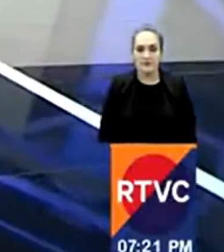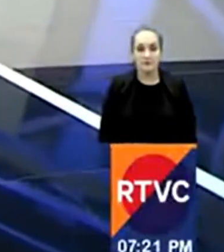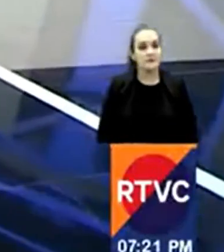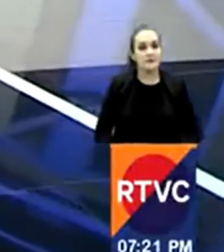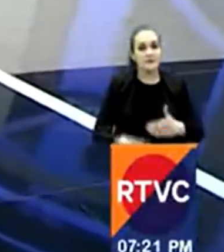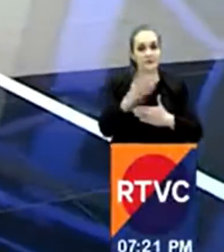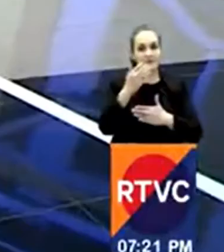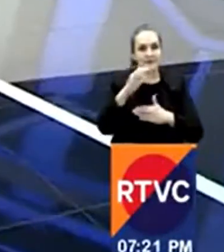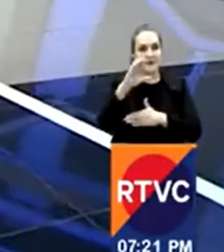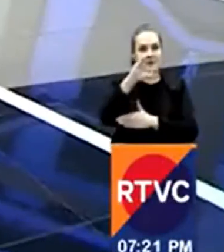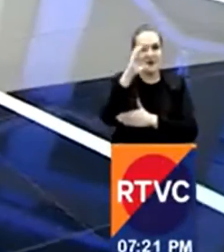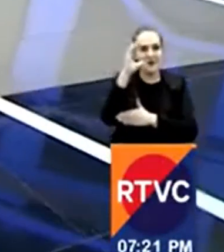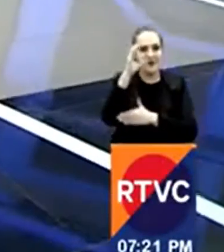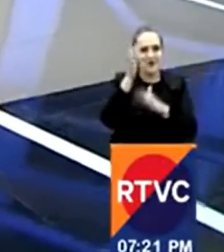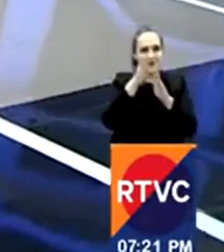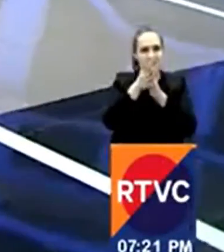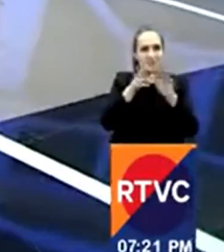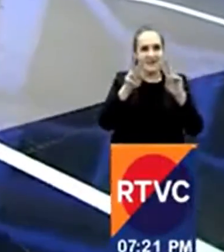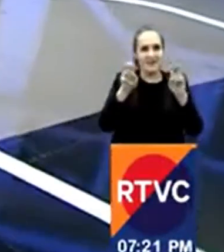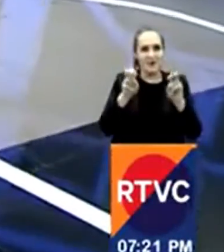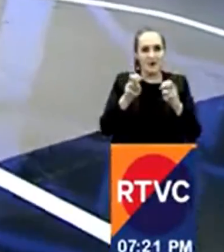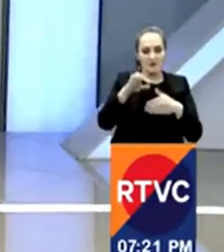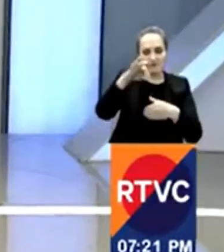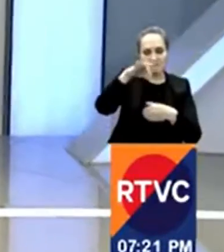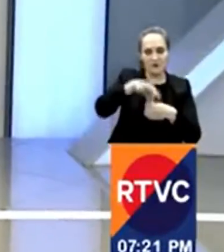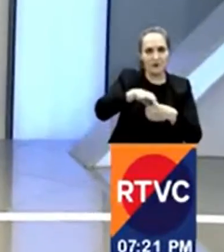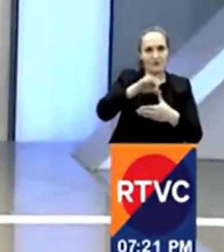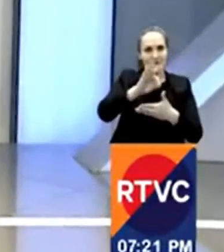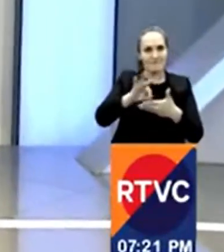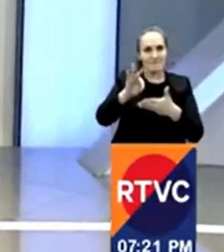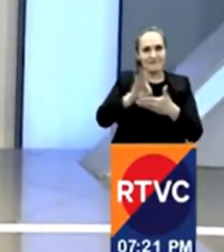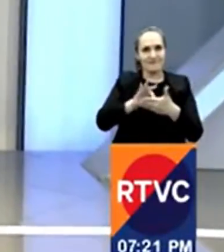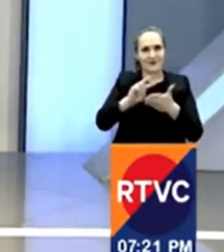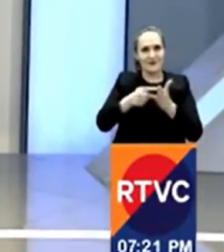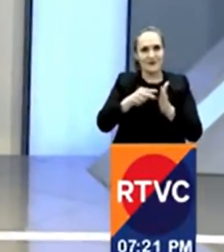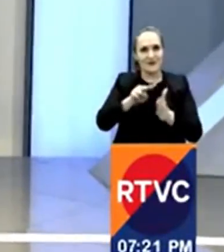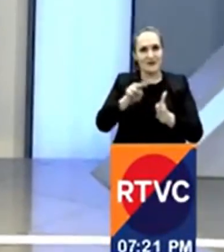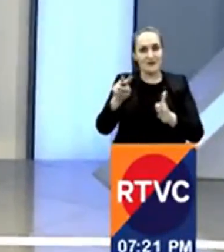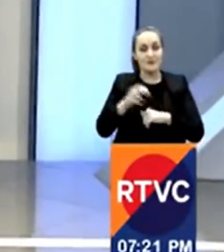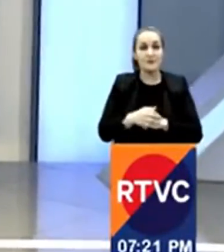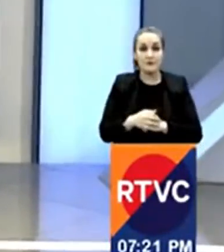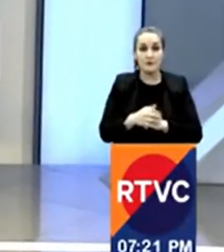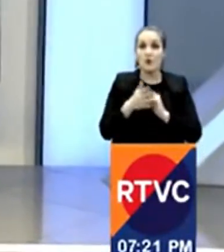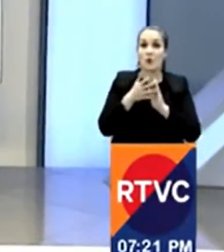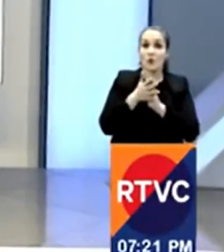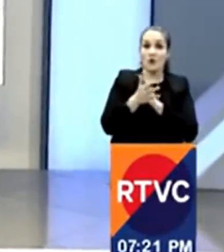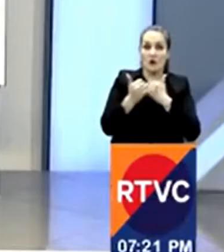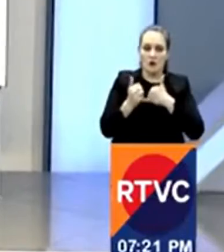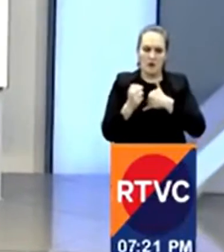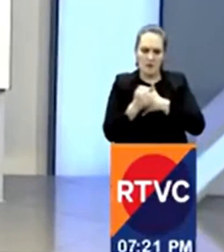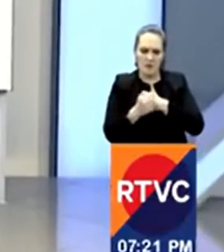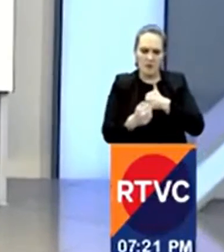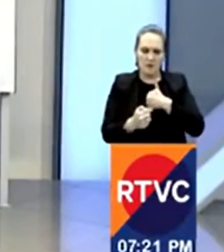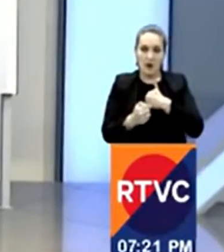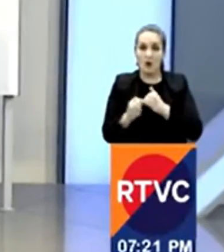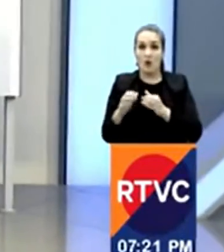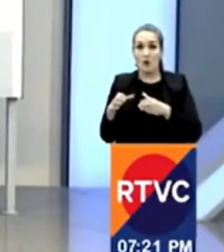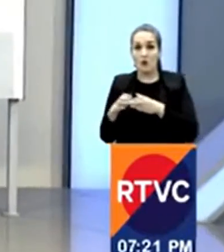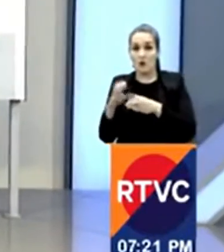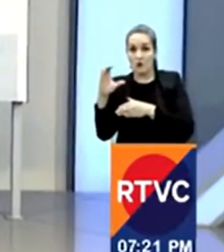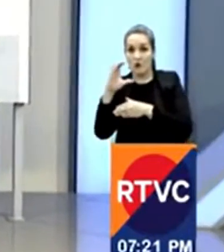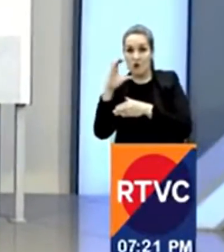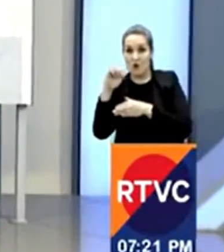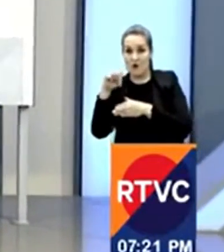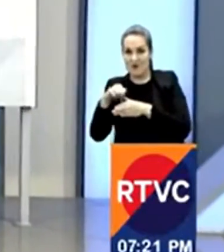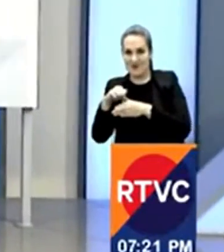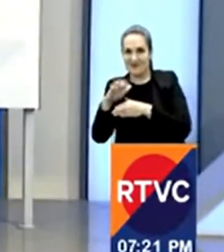Iniciamos Colombia, mi elección 2022 en las regiones, porque un equipo de RTVC Noticias estuvo en Vaupés. Allí, con la comunidad